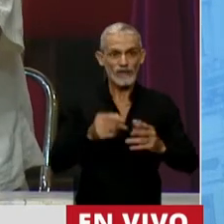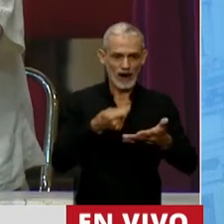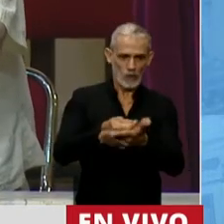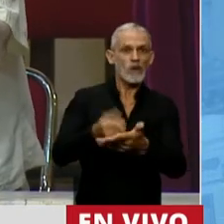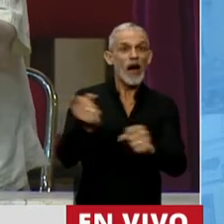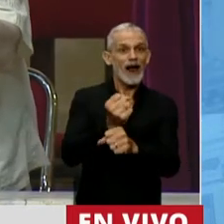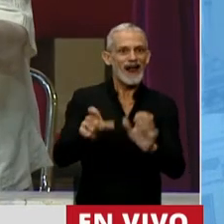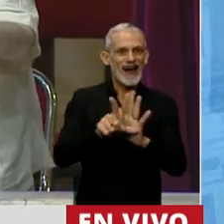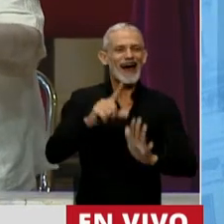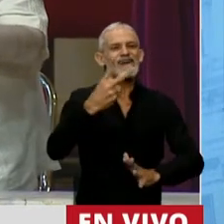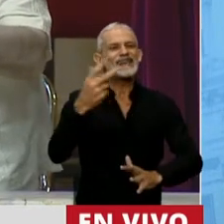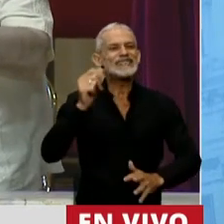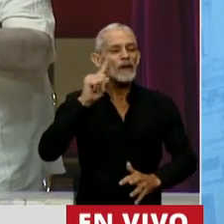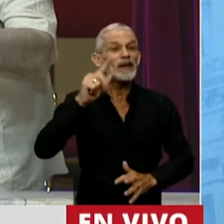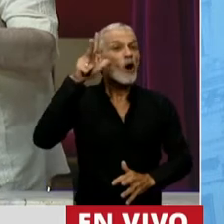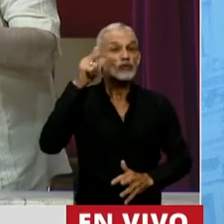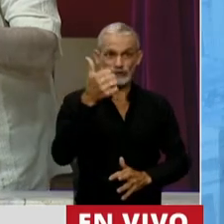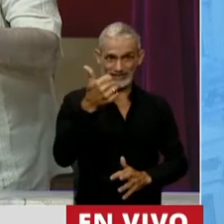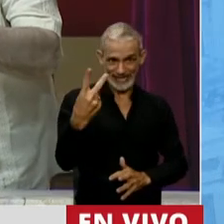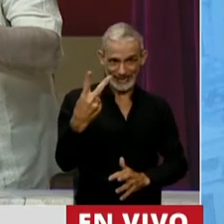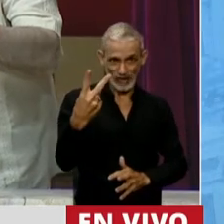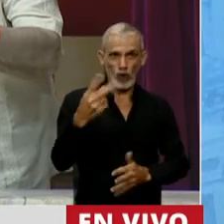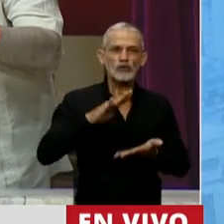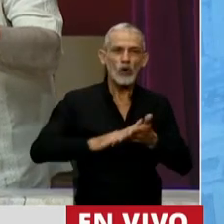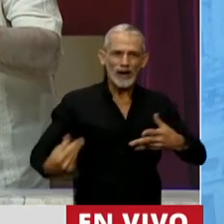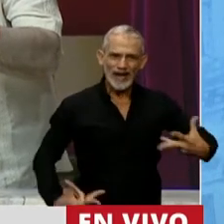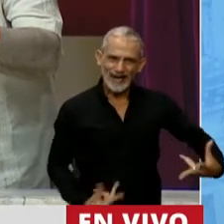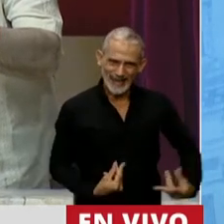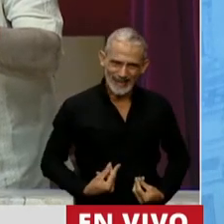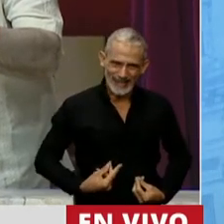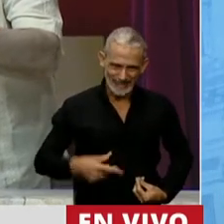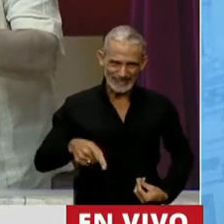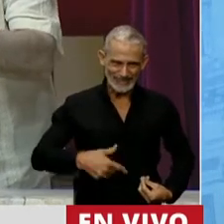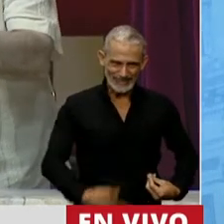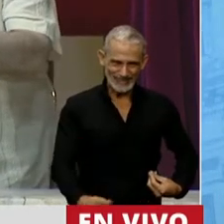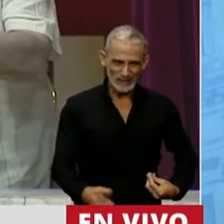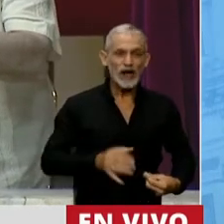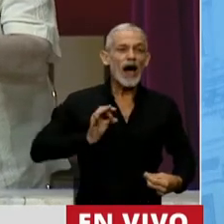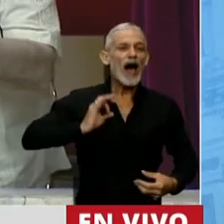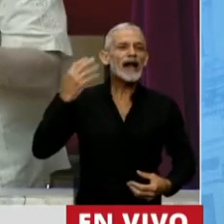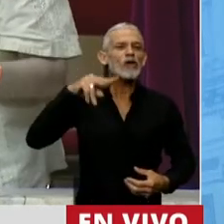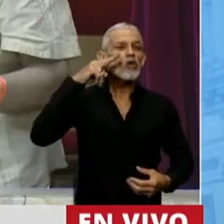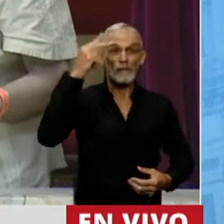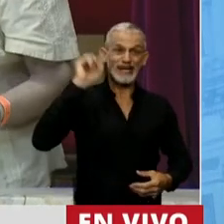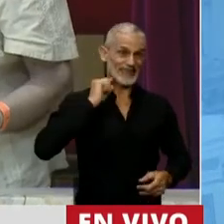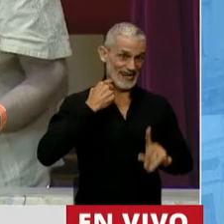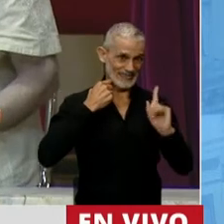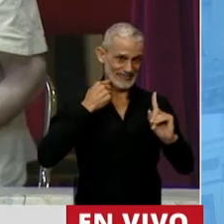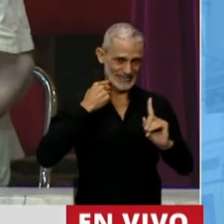en ley la ley 26 8 62 de fertilización asistida en el año 2013